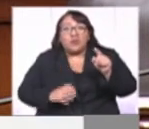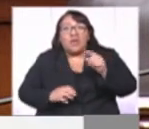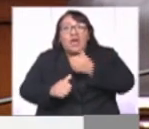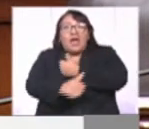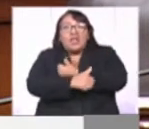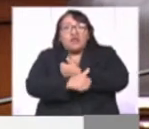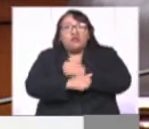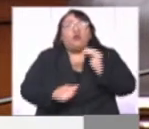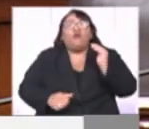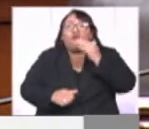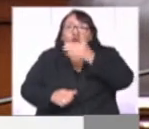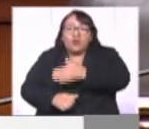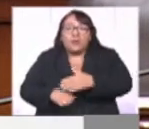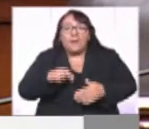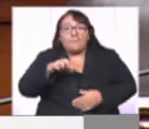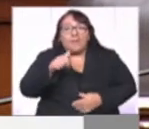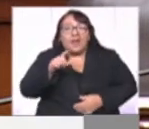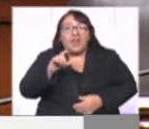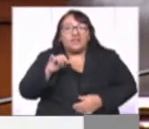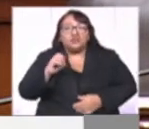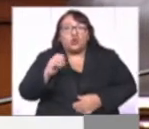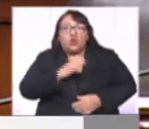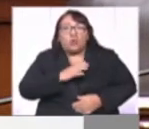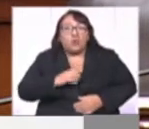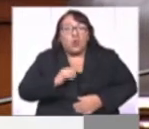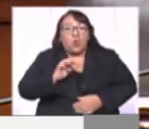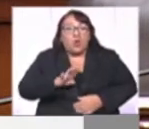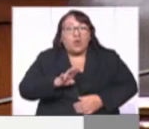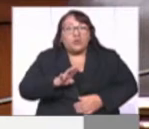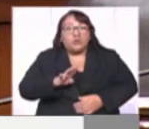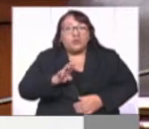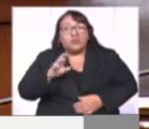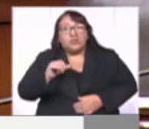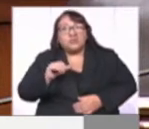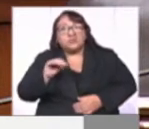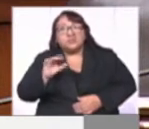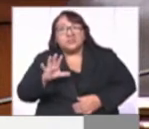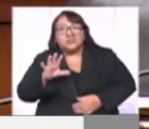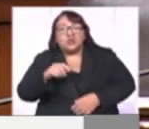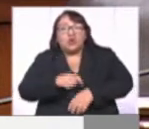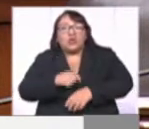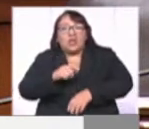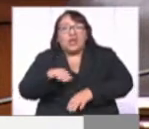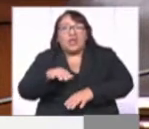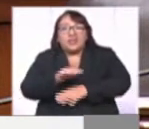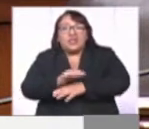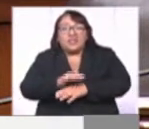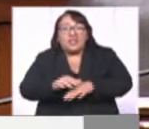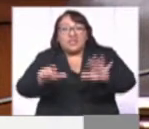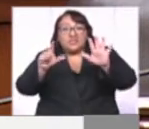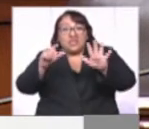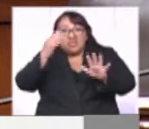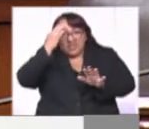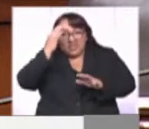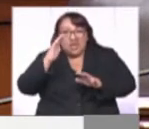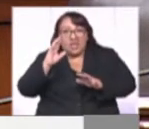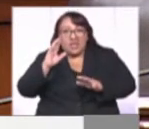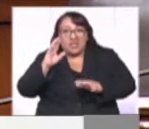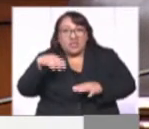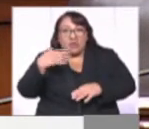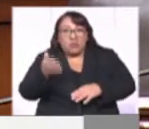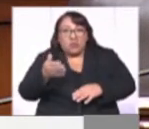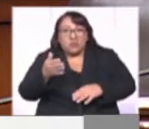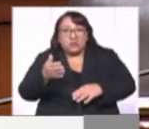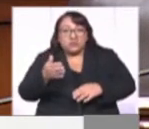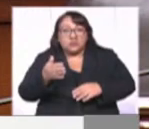a visitar a Palacio de Gobierno entre las 4 y 5 horas de la tarde. 7 días después, Dina Boluarte,